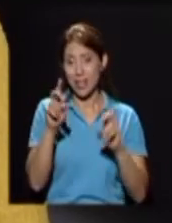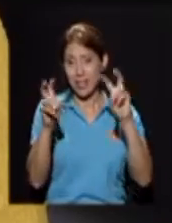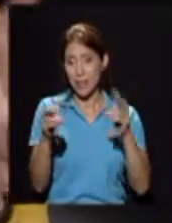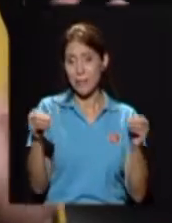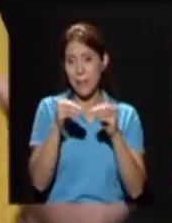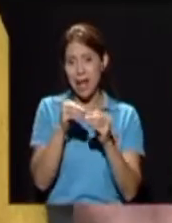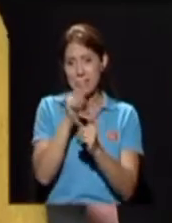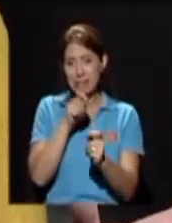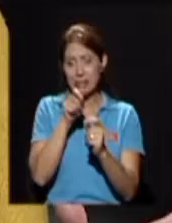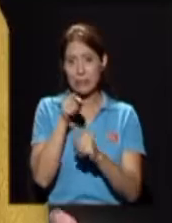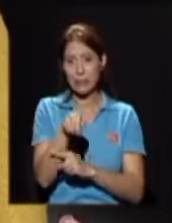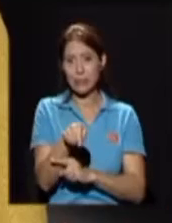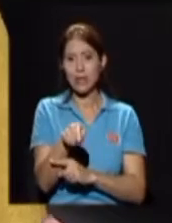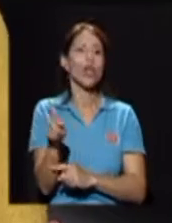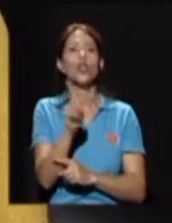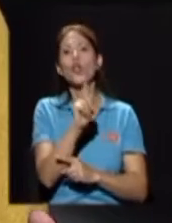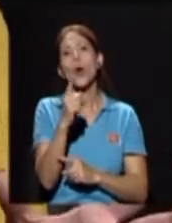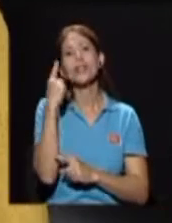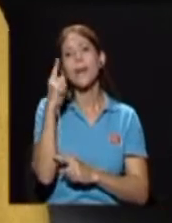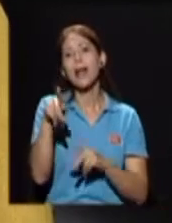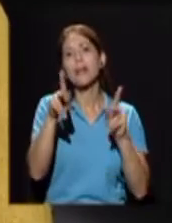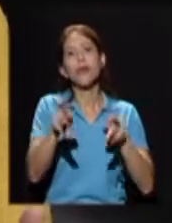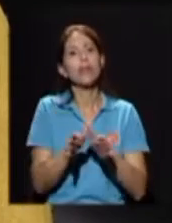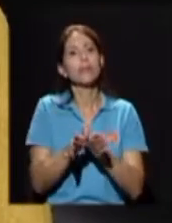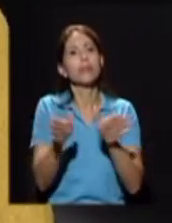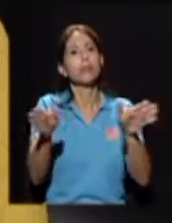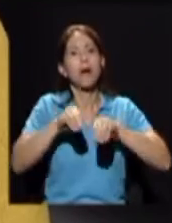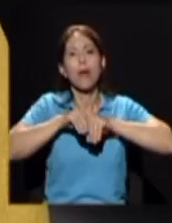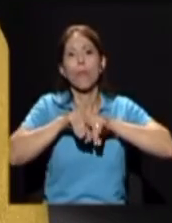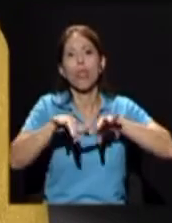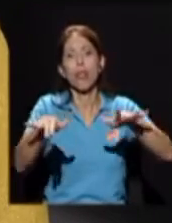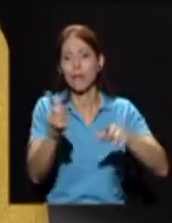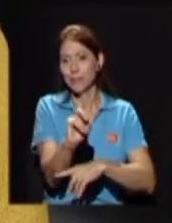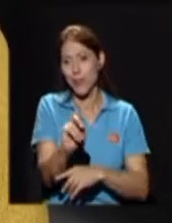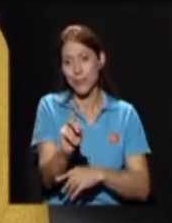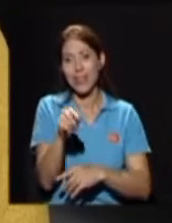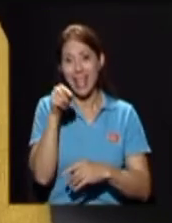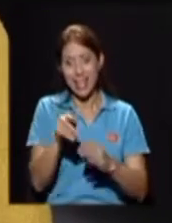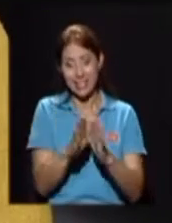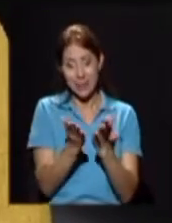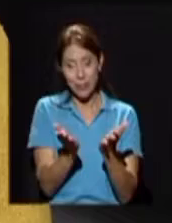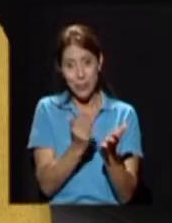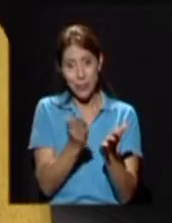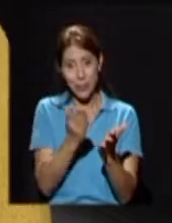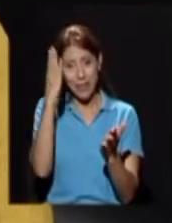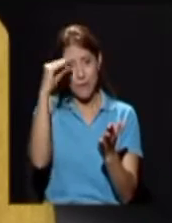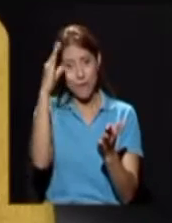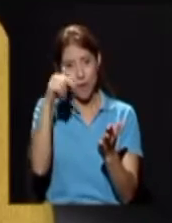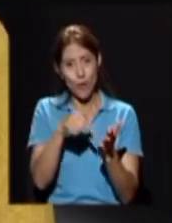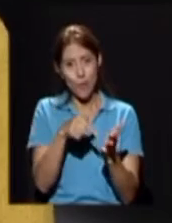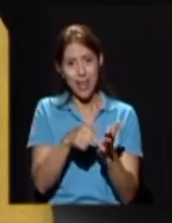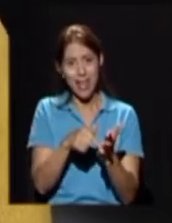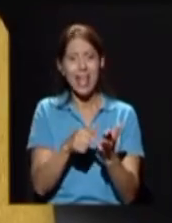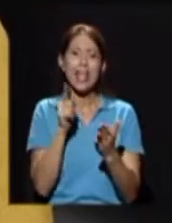no es como para un público muy masivo. Eso hay que reconocer, digamos, el informe es creo que uno de los productos